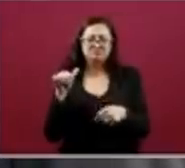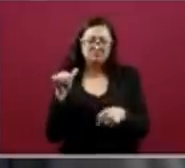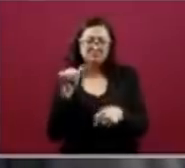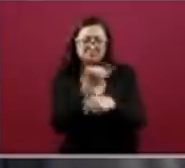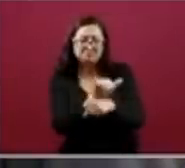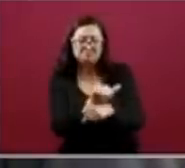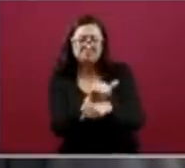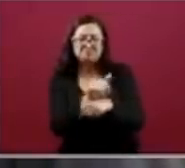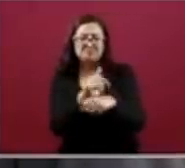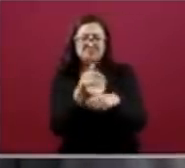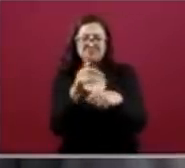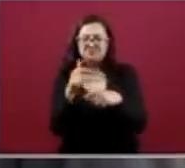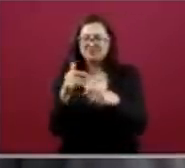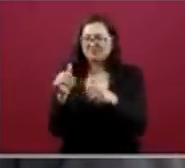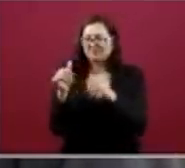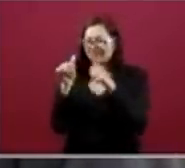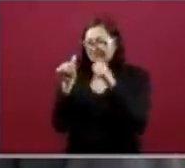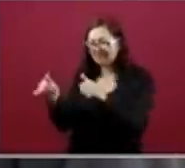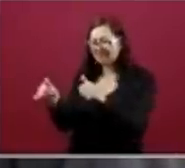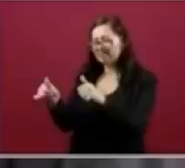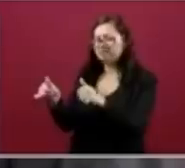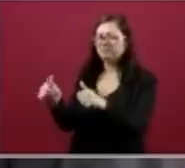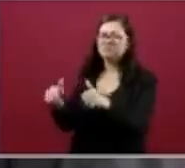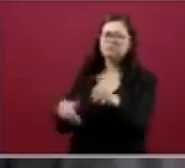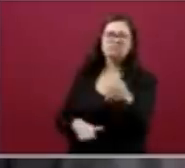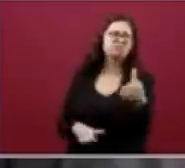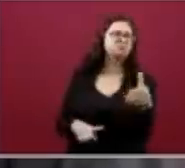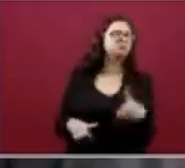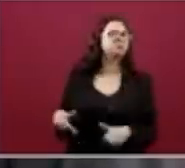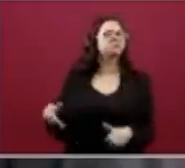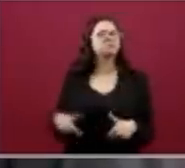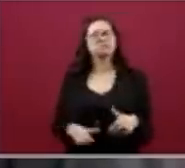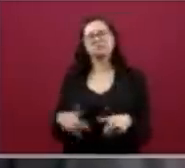escuchar a un ciudadano,